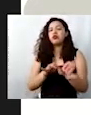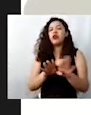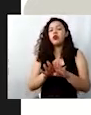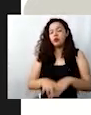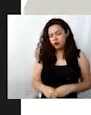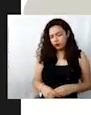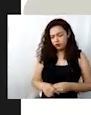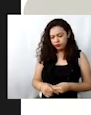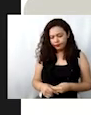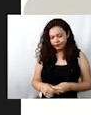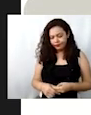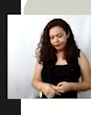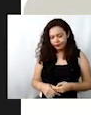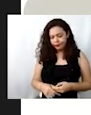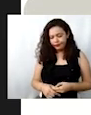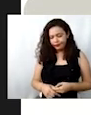por aquí.